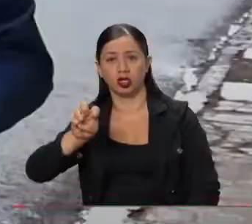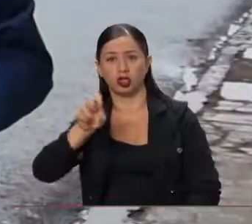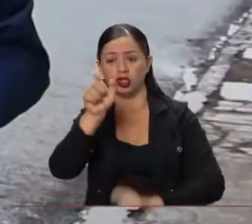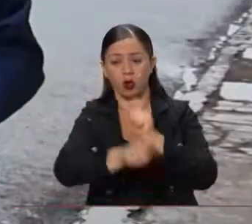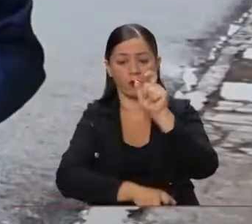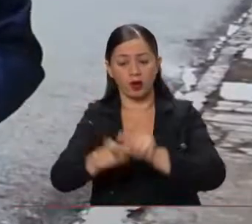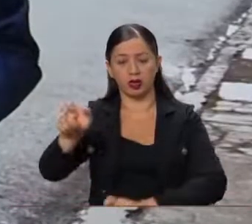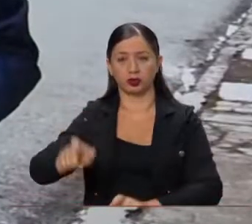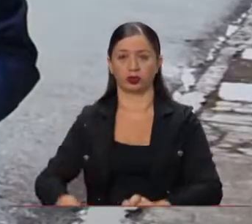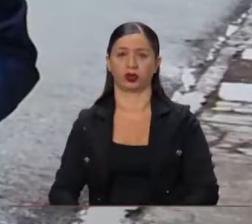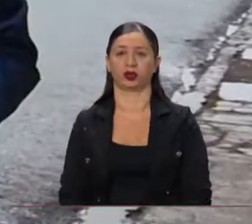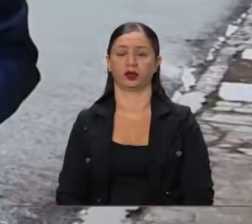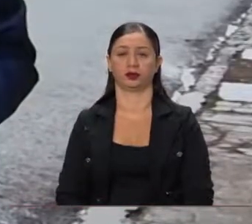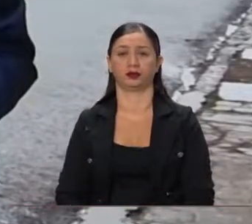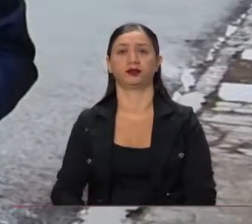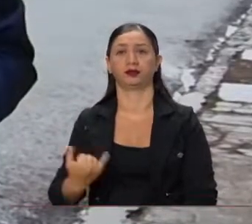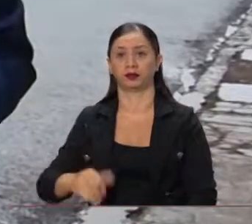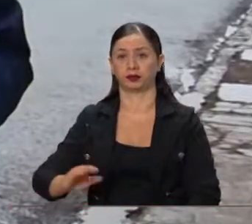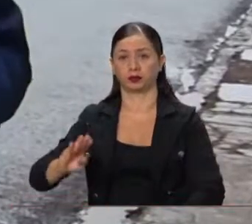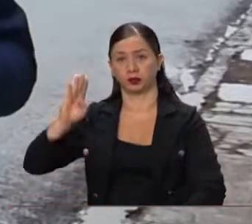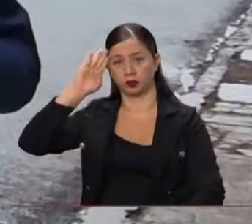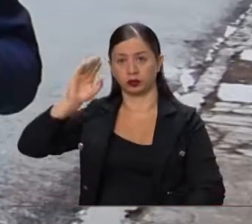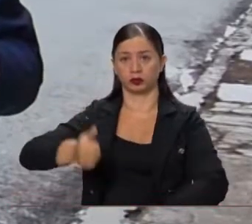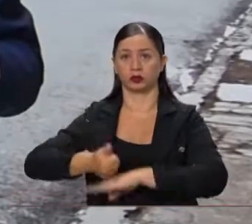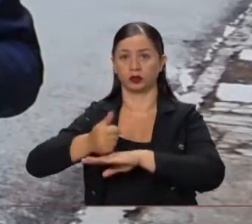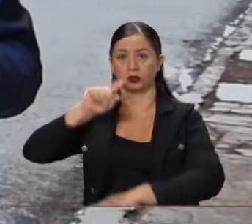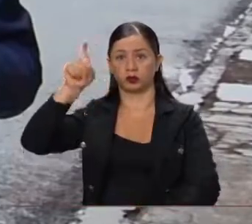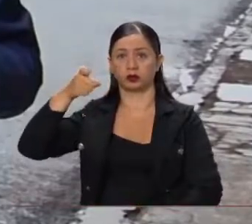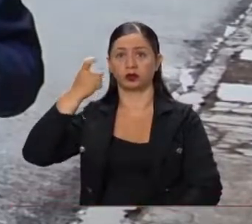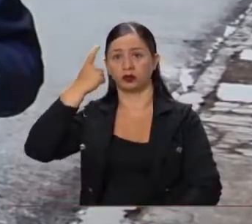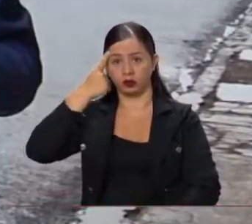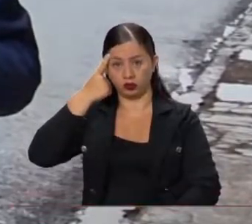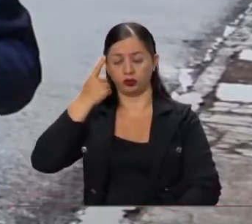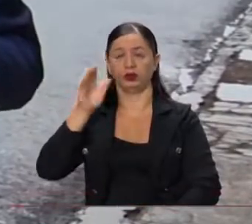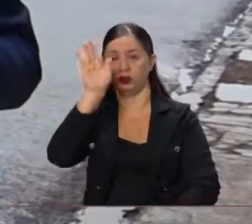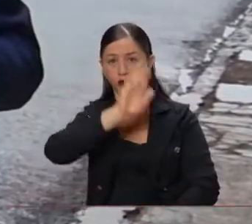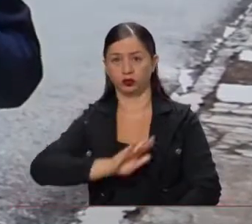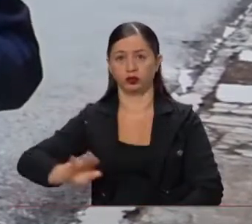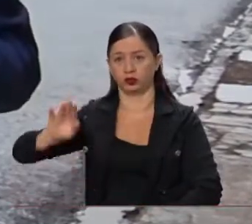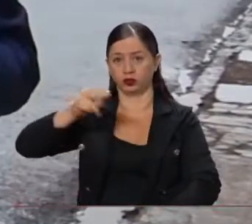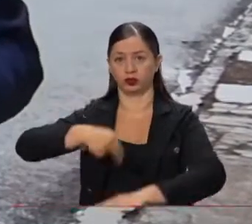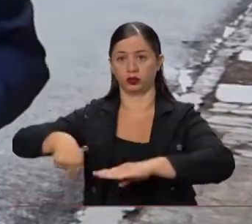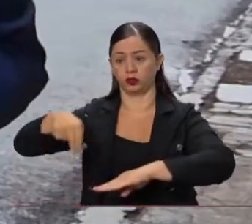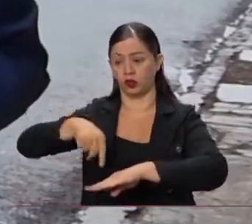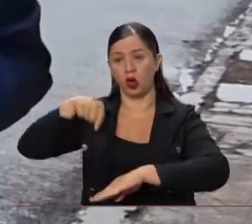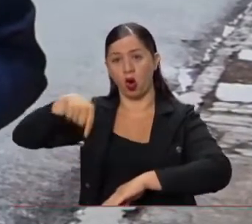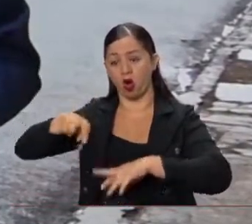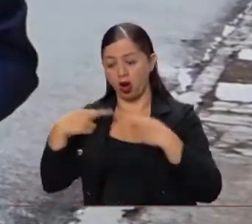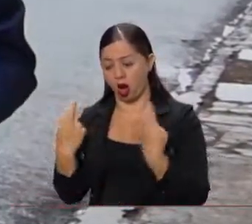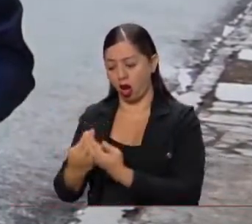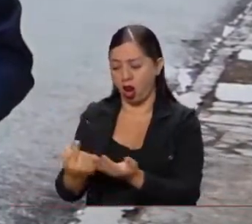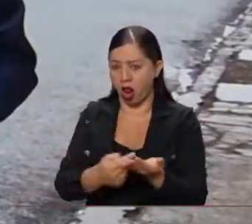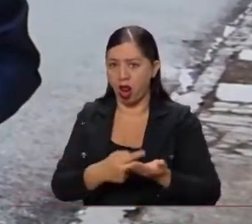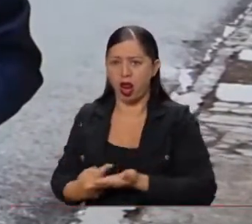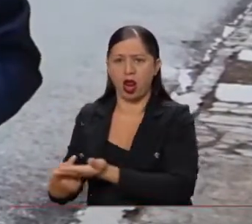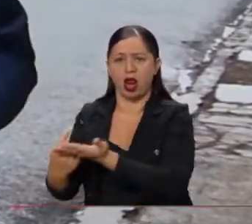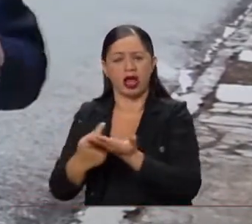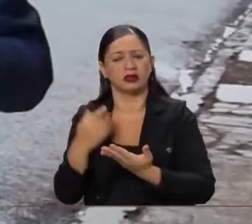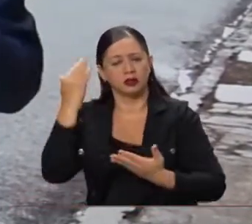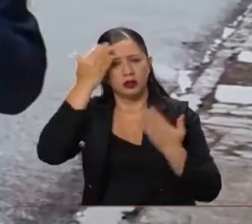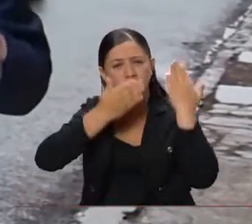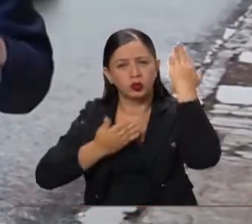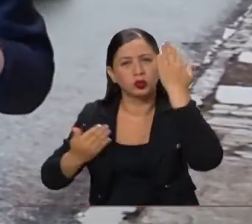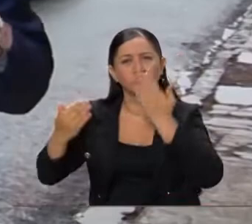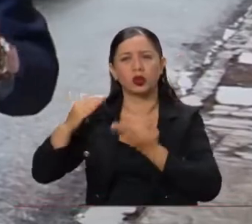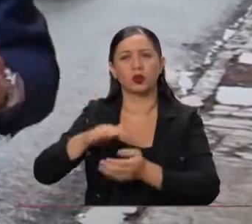personas. Las autoridades y la gobernación del departamento se reúnen hoy en un consejo de justicia transicional para evaluar la situación,